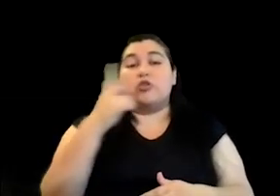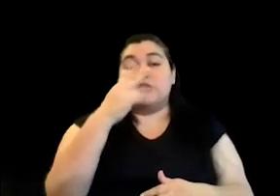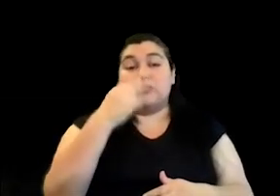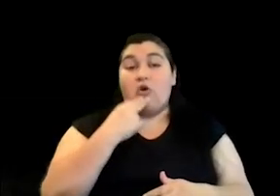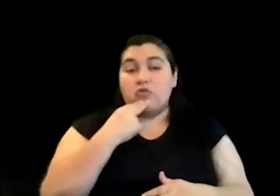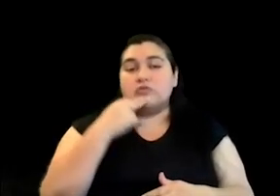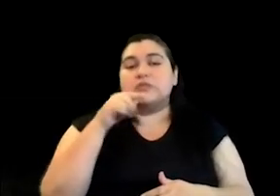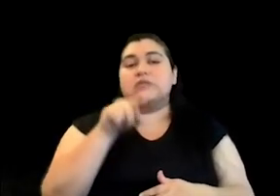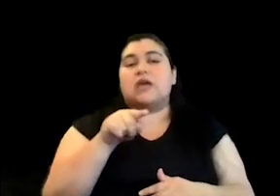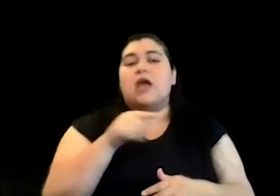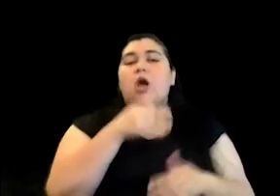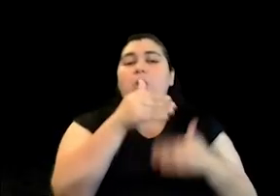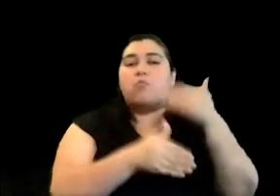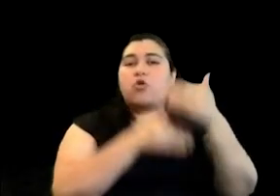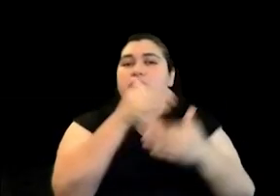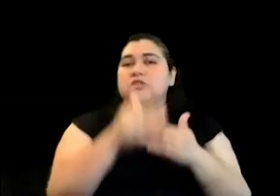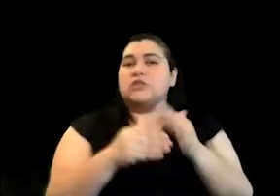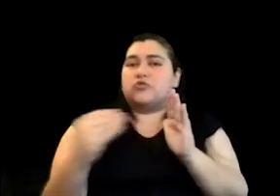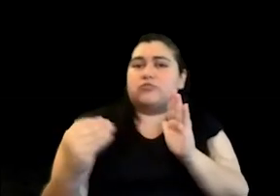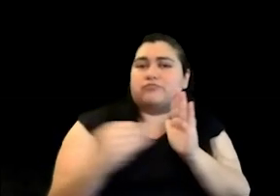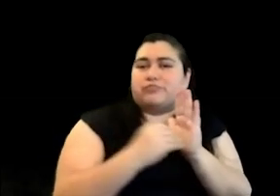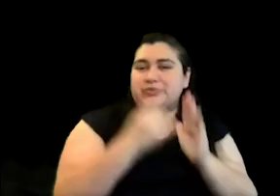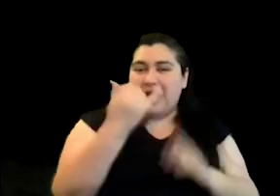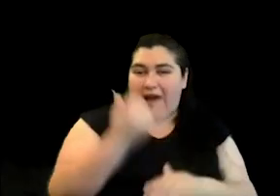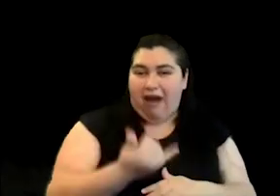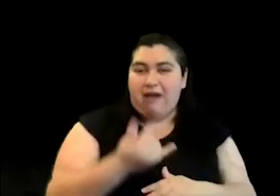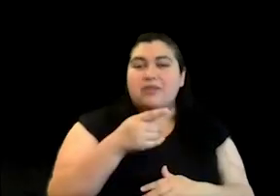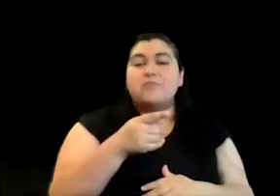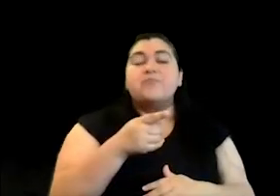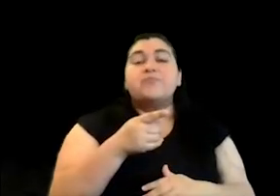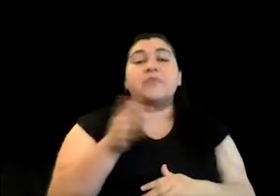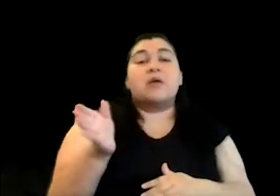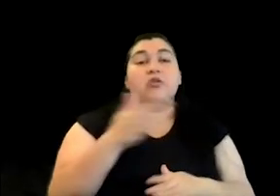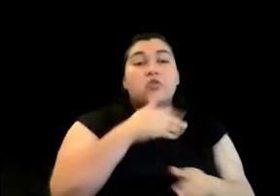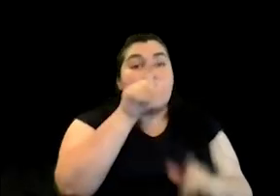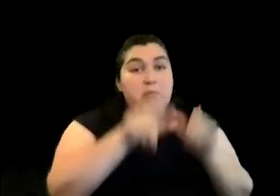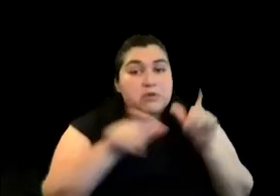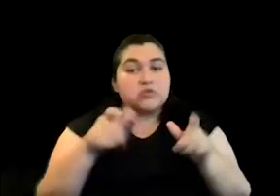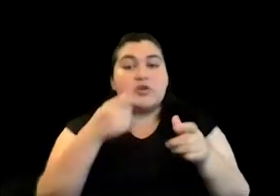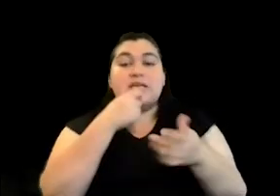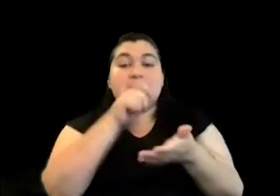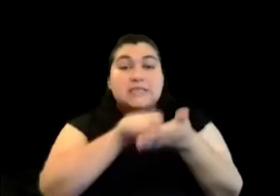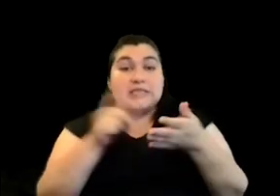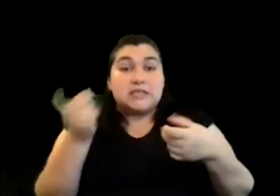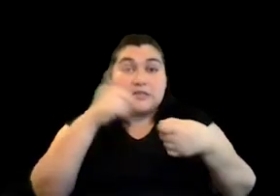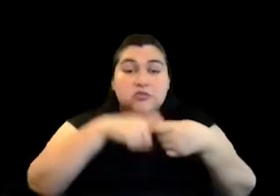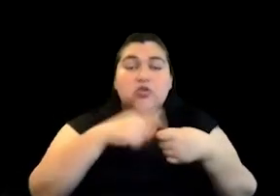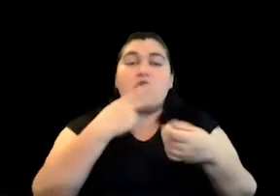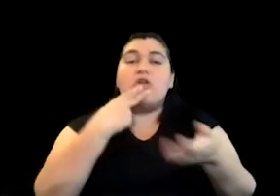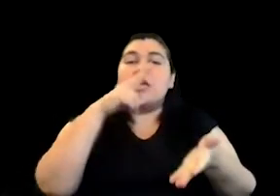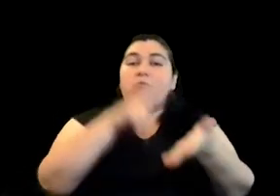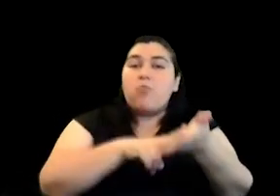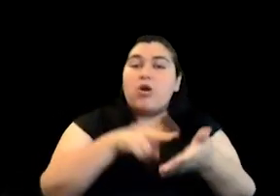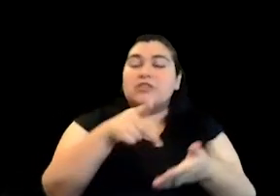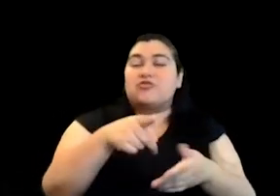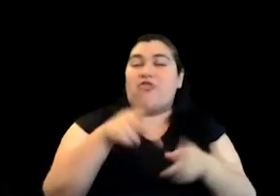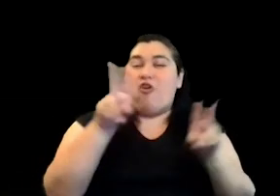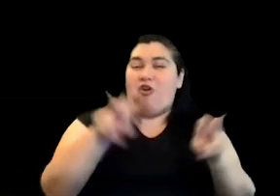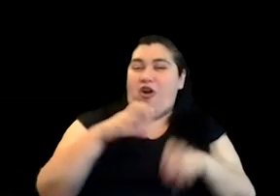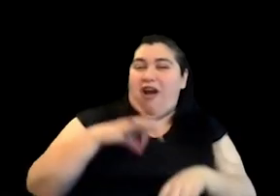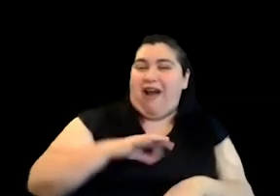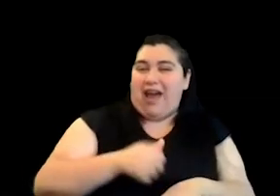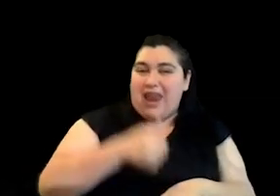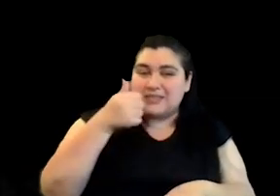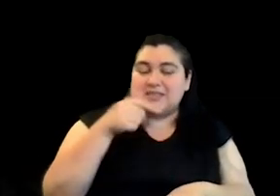un procedimiento para que todo contribuyente inscripto en impuesto a las ganancias, el cual debe